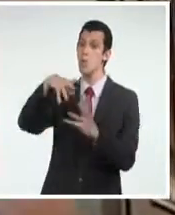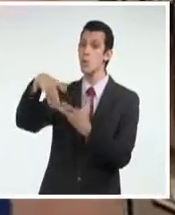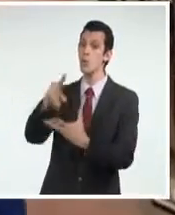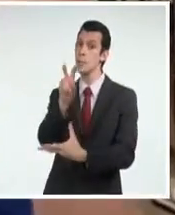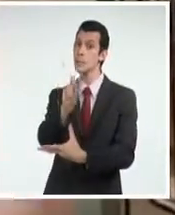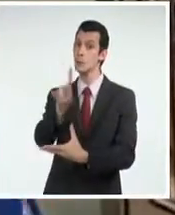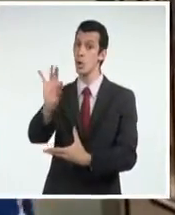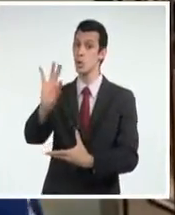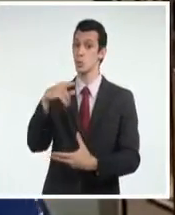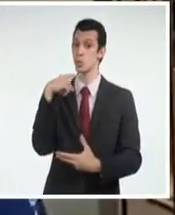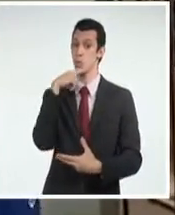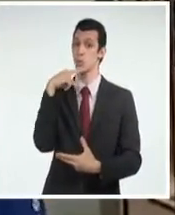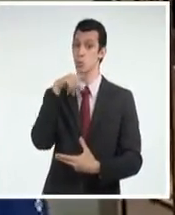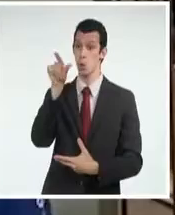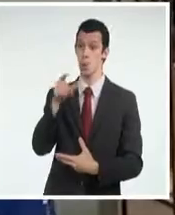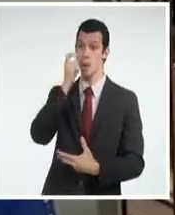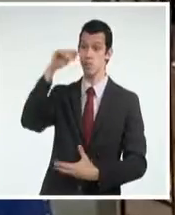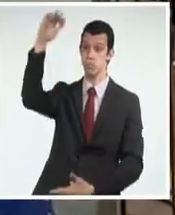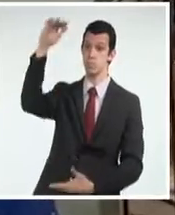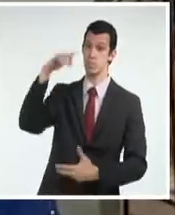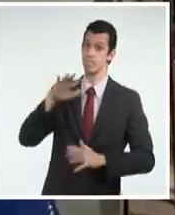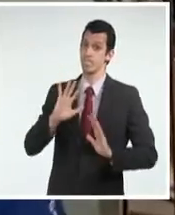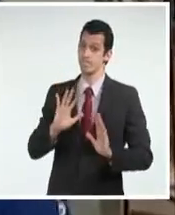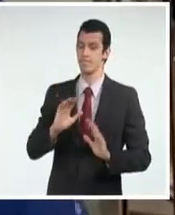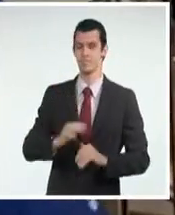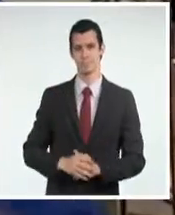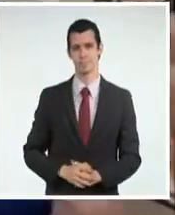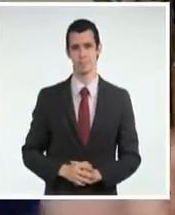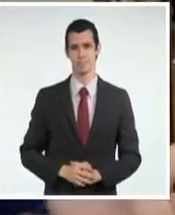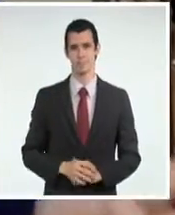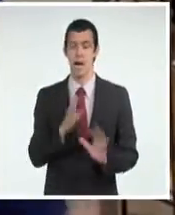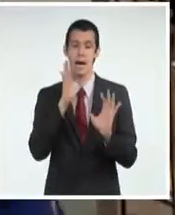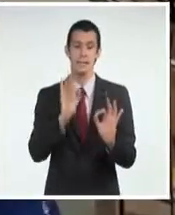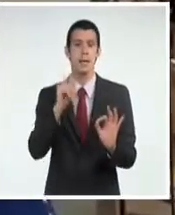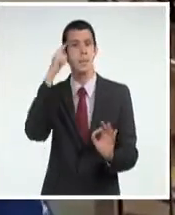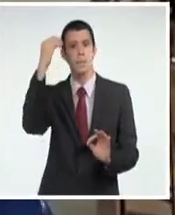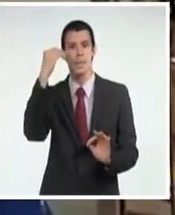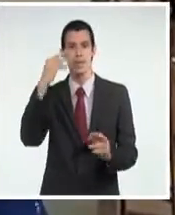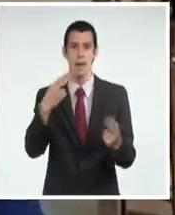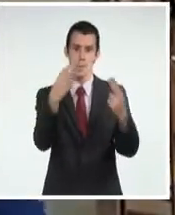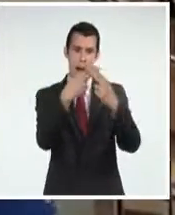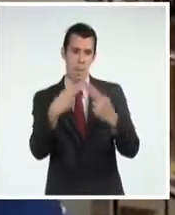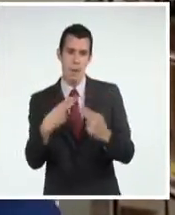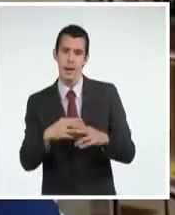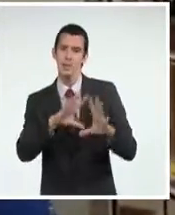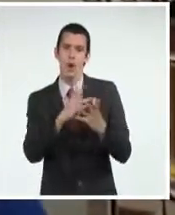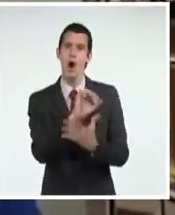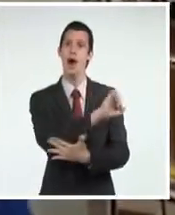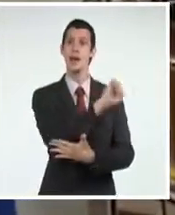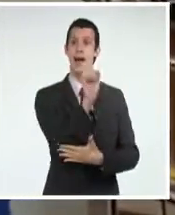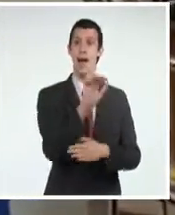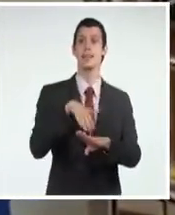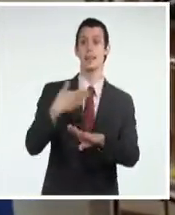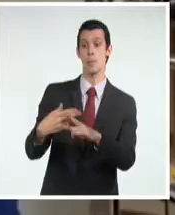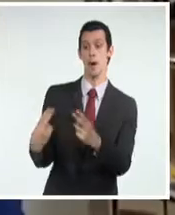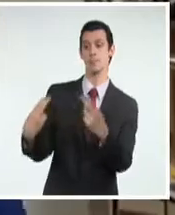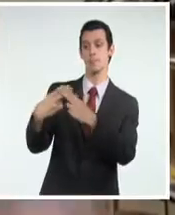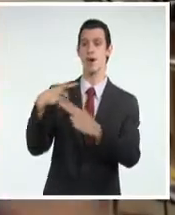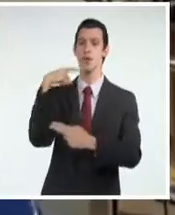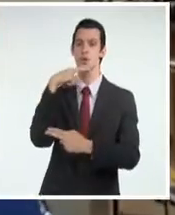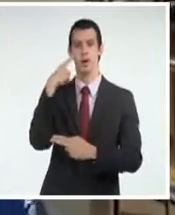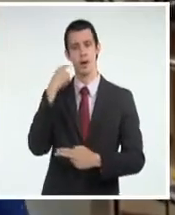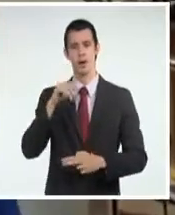Bueno, esta es la trayectoria que le espera a Mijaíl para llegar a la gran hazaña esperada de 4 medallas de oro en